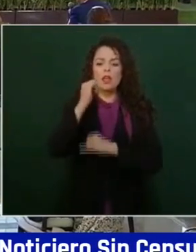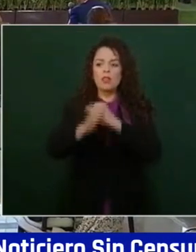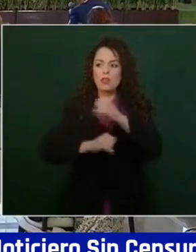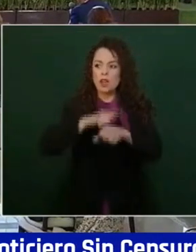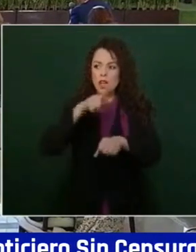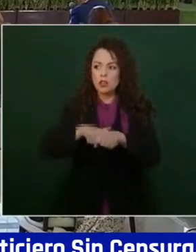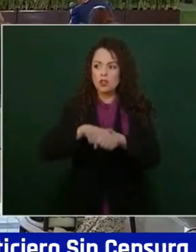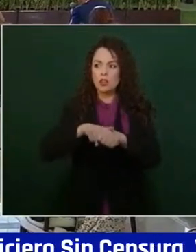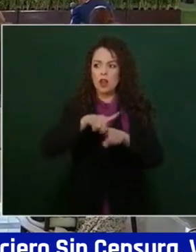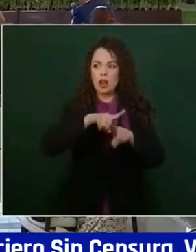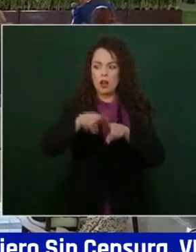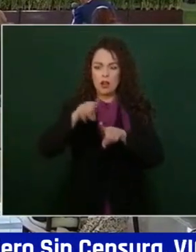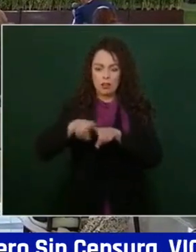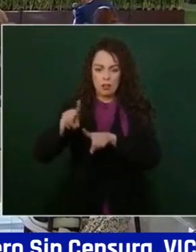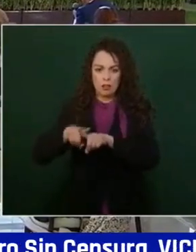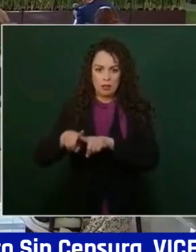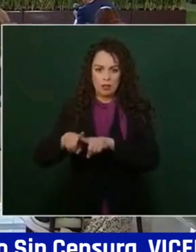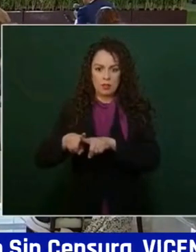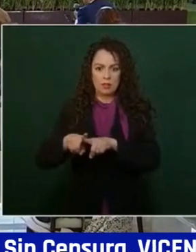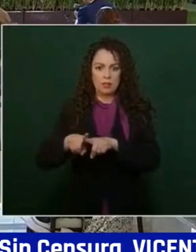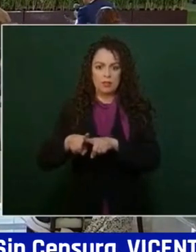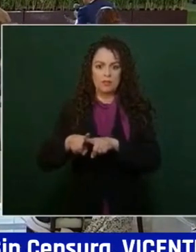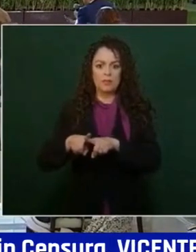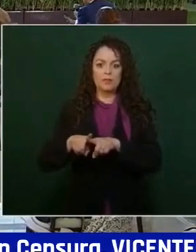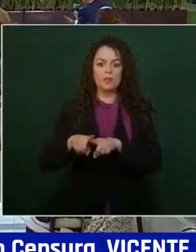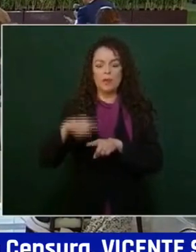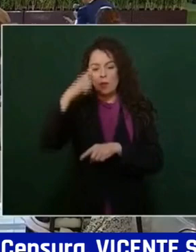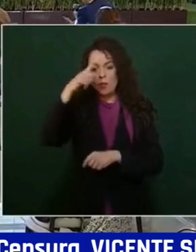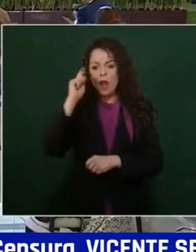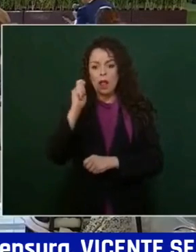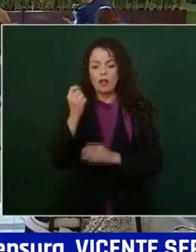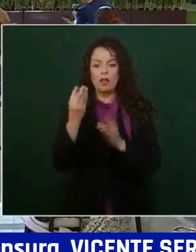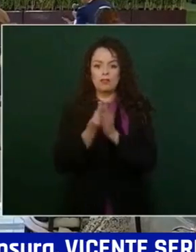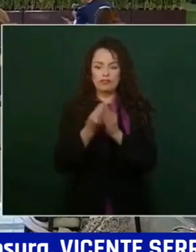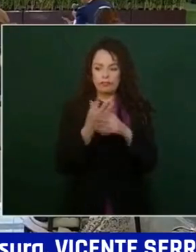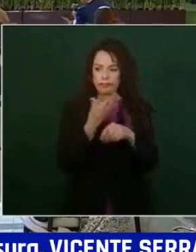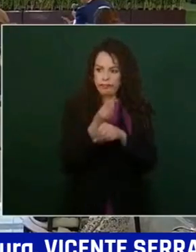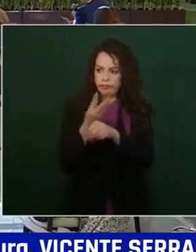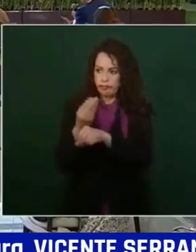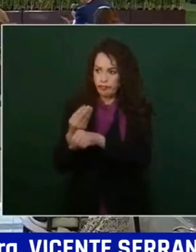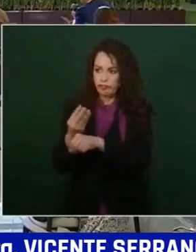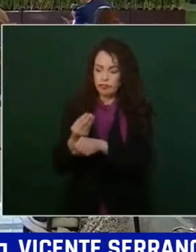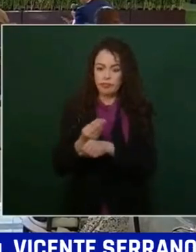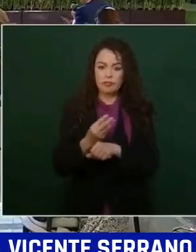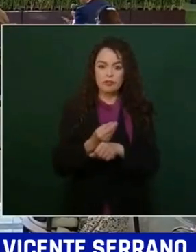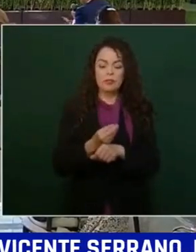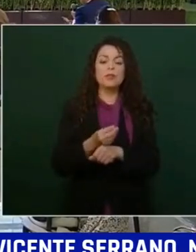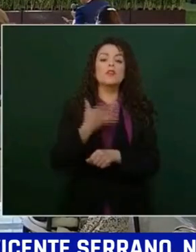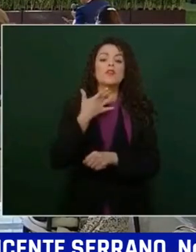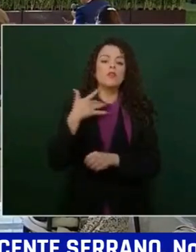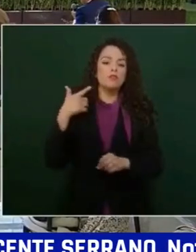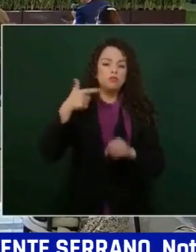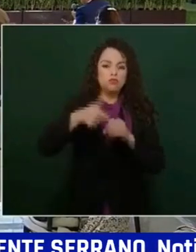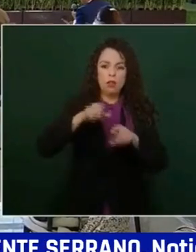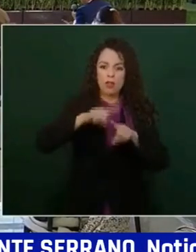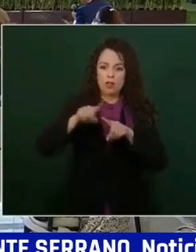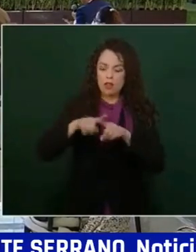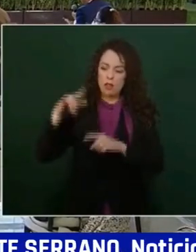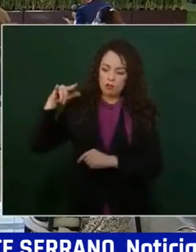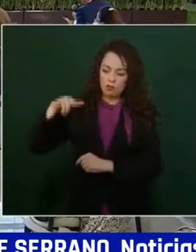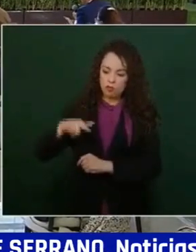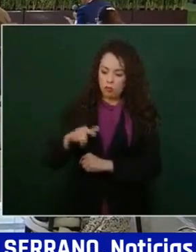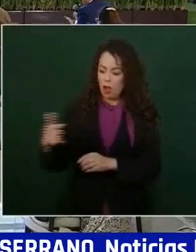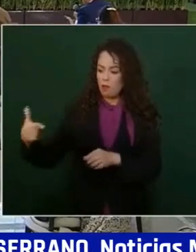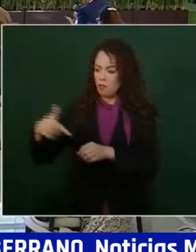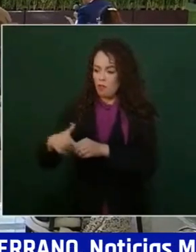y doméstica, la base de mantenimiento principal, la terminal de combustibles del aeropuerto, la